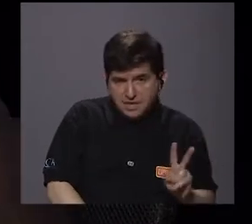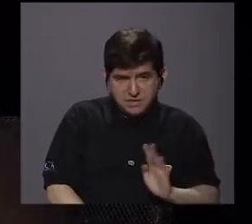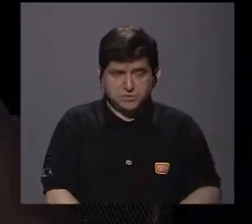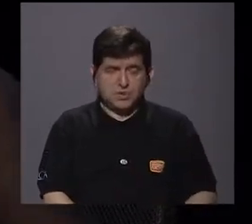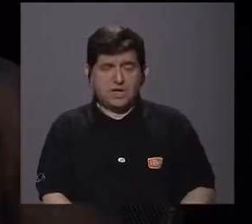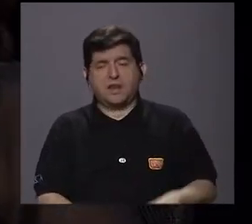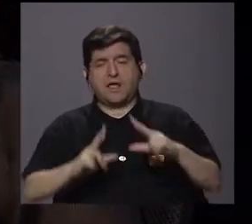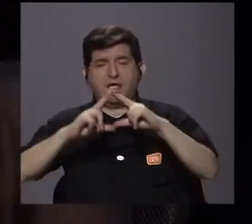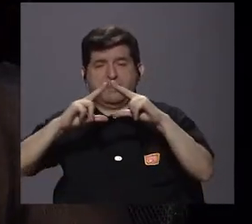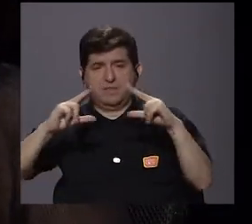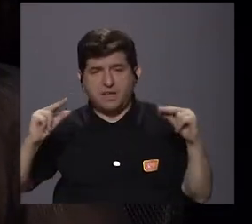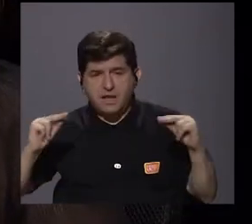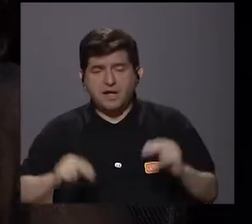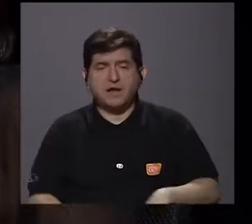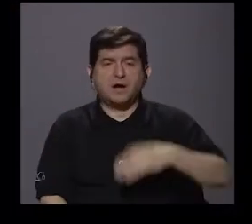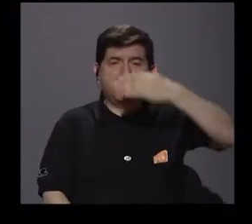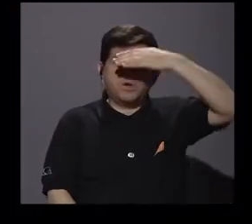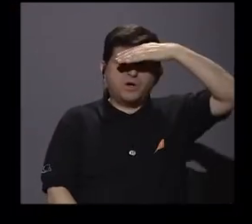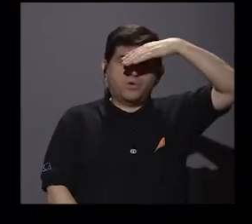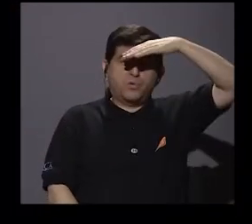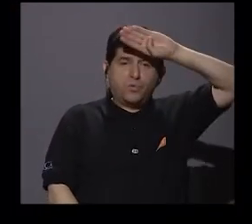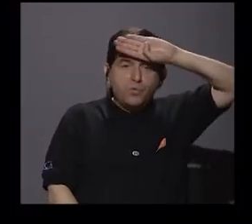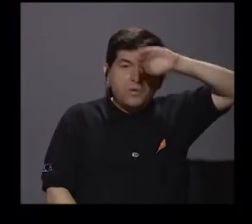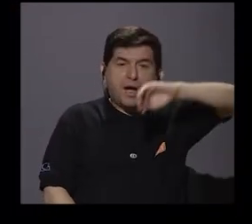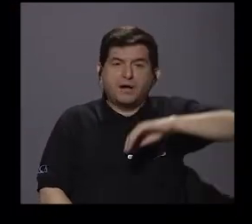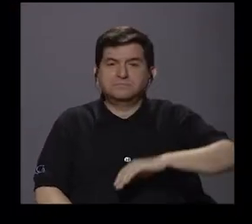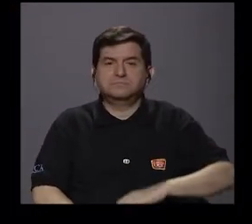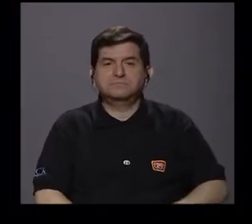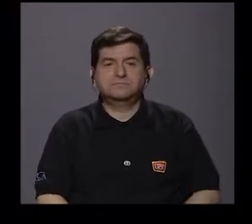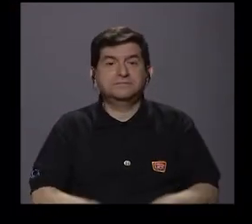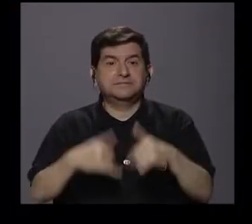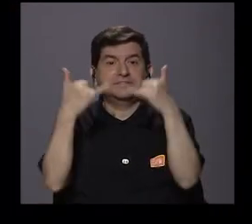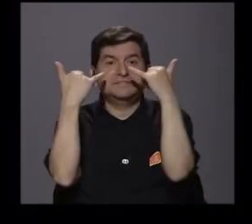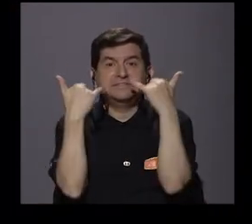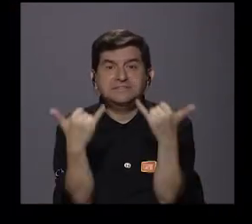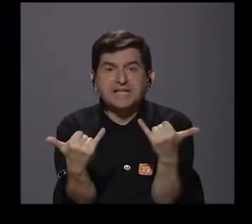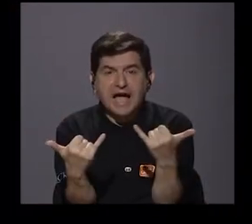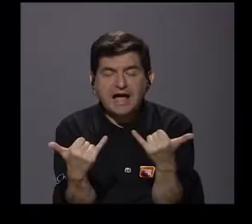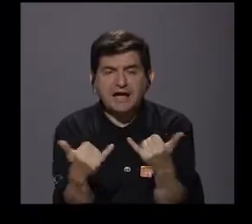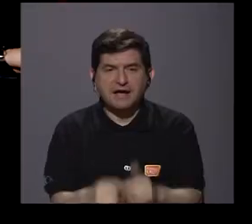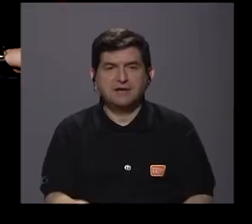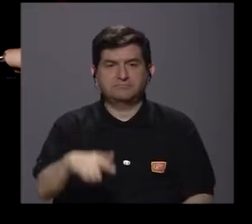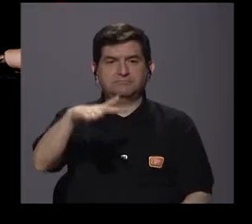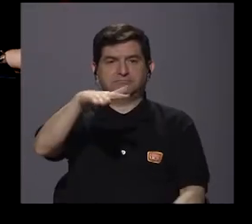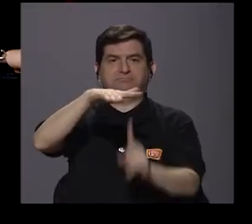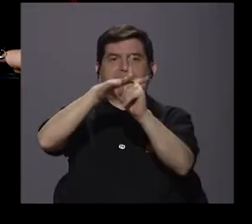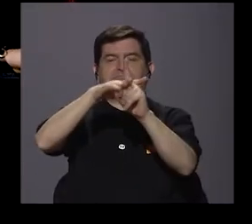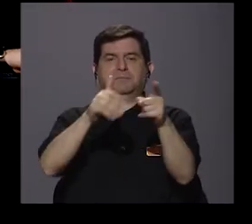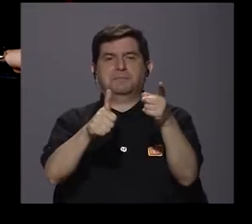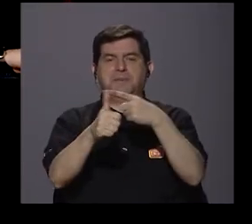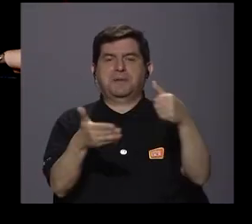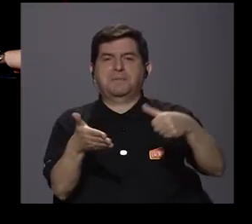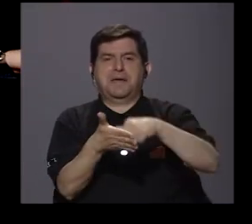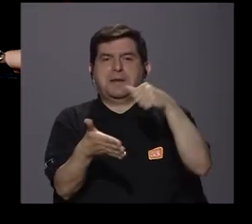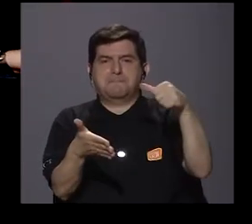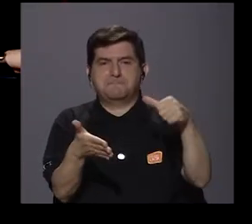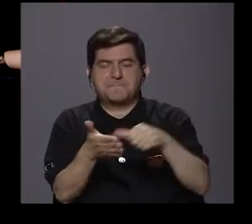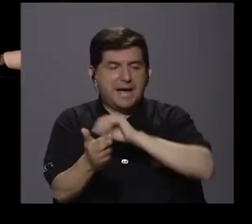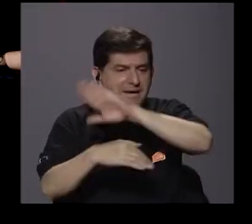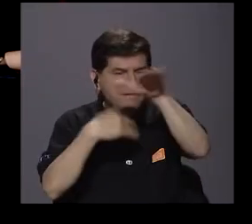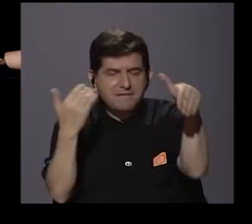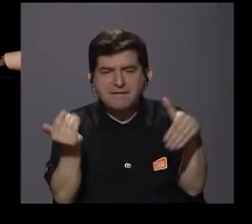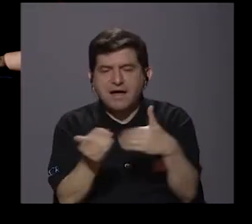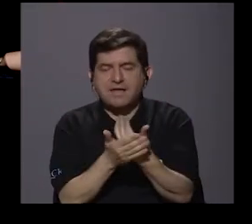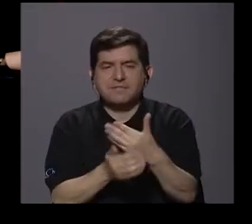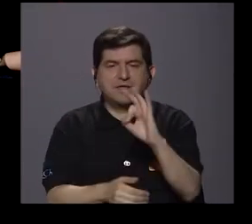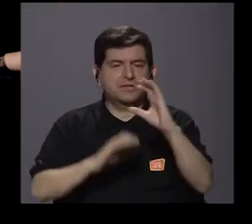en Nicaragua, en Cuba, ya hubiera estado en la plana, en primera plana, de todos